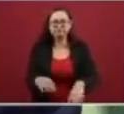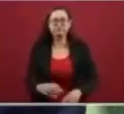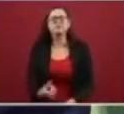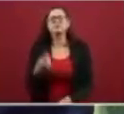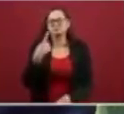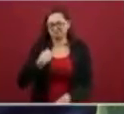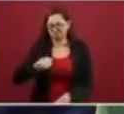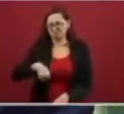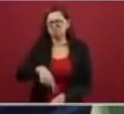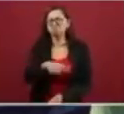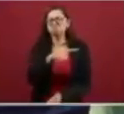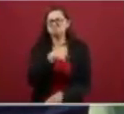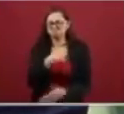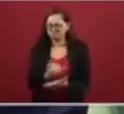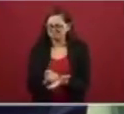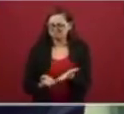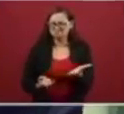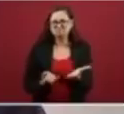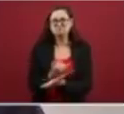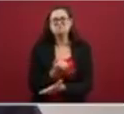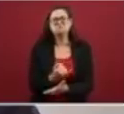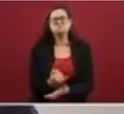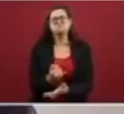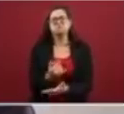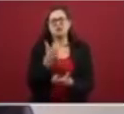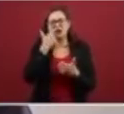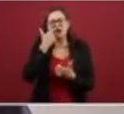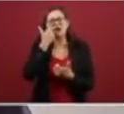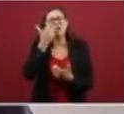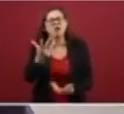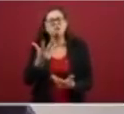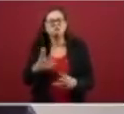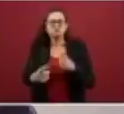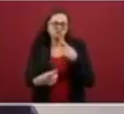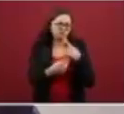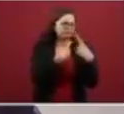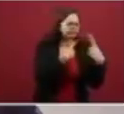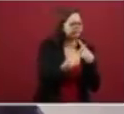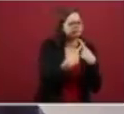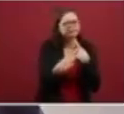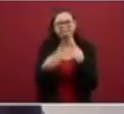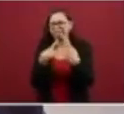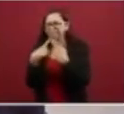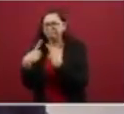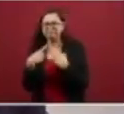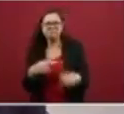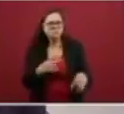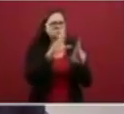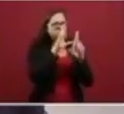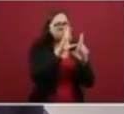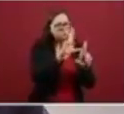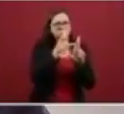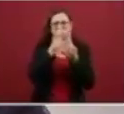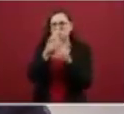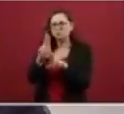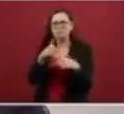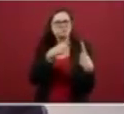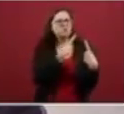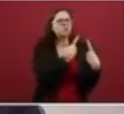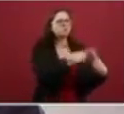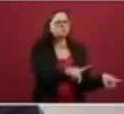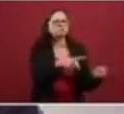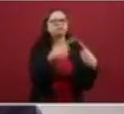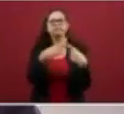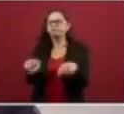diálogo, de la tolerancia, de la diversidad y